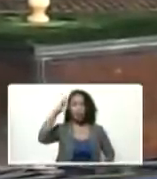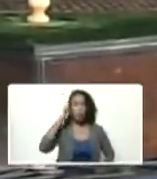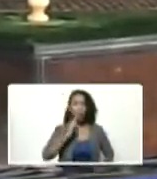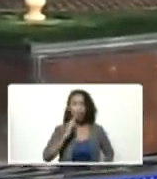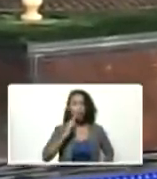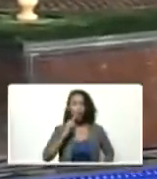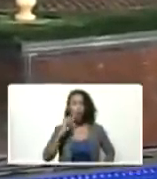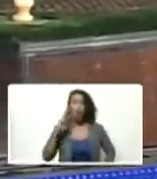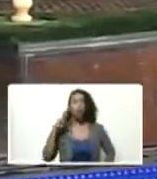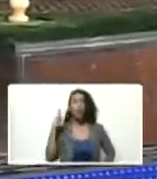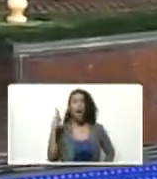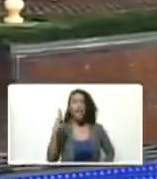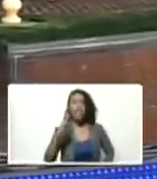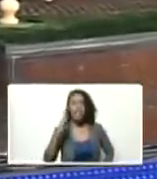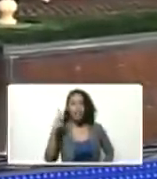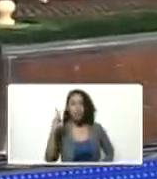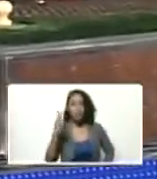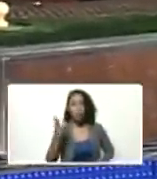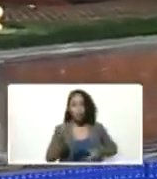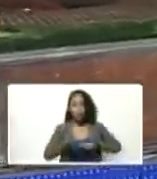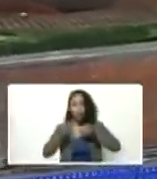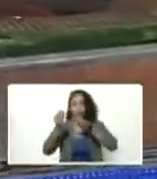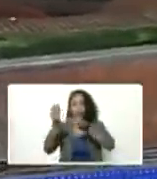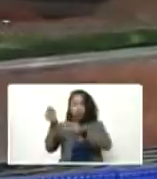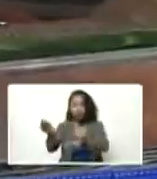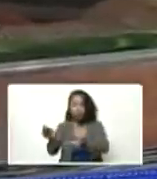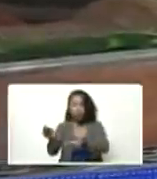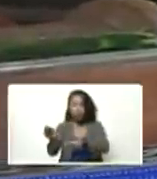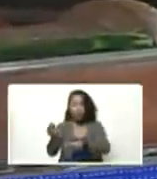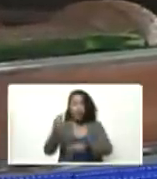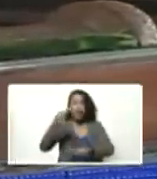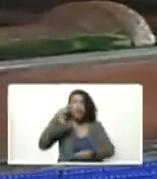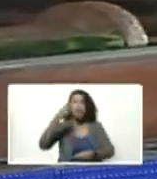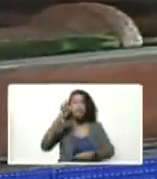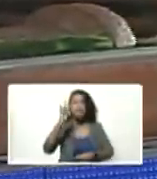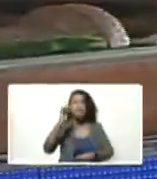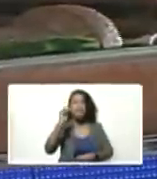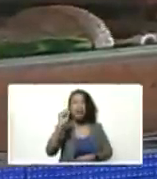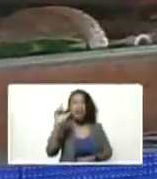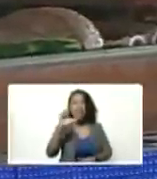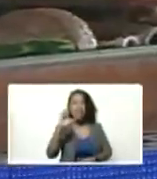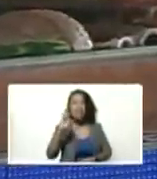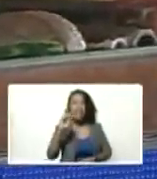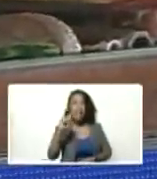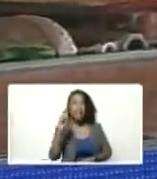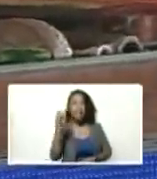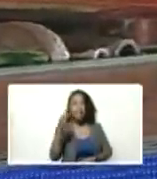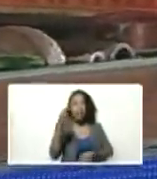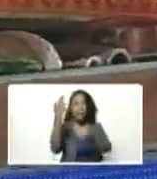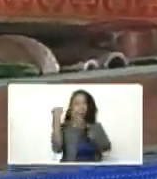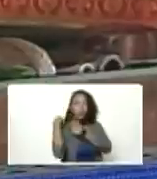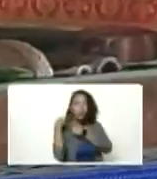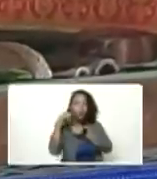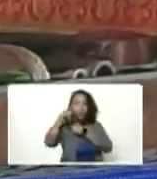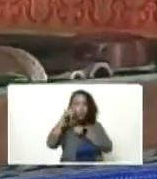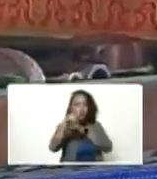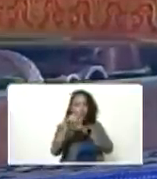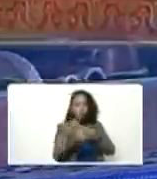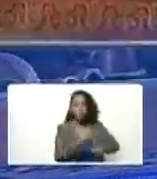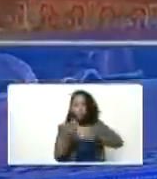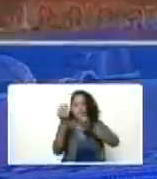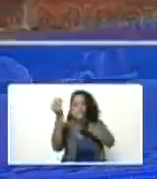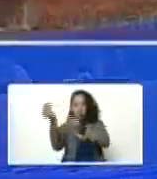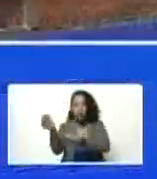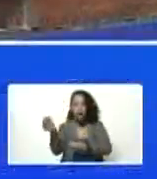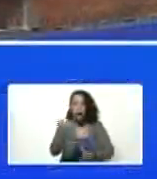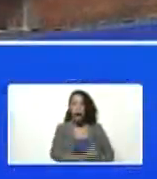George Washington se las entrega a Lafayette y le dice: Lafayette, te encargo que le entregues estas pistolas